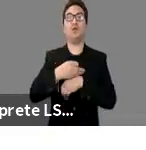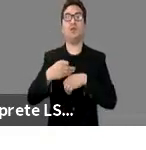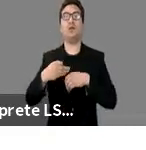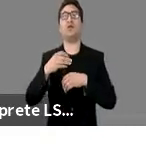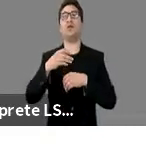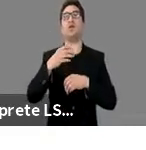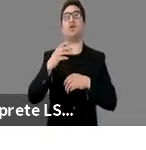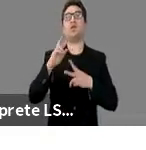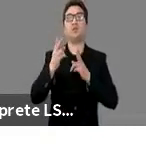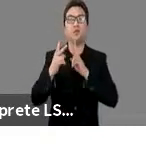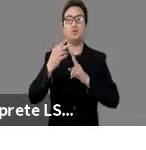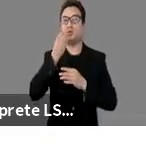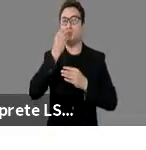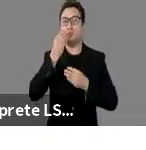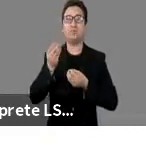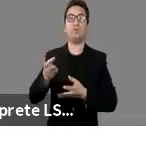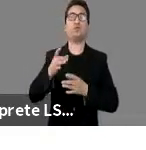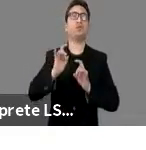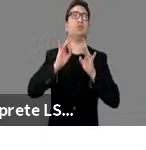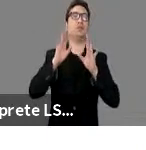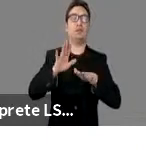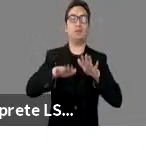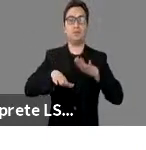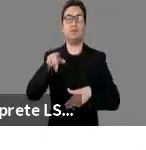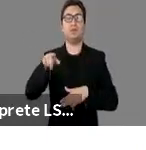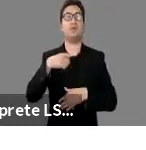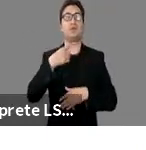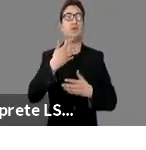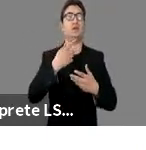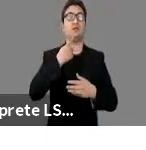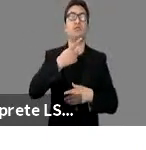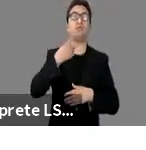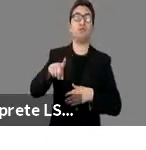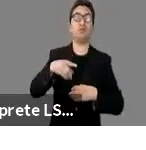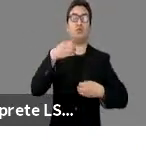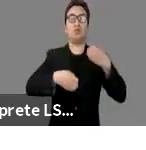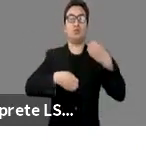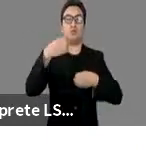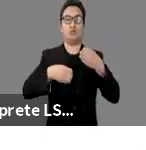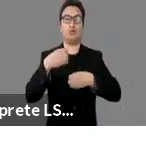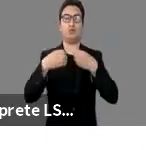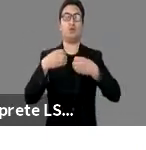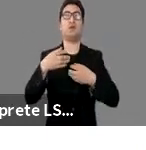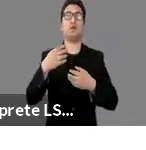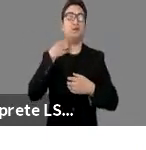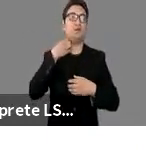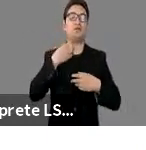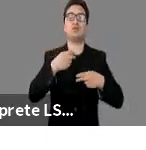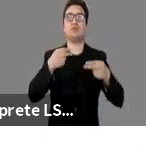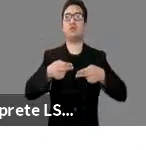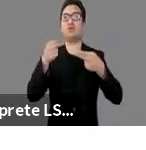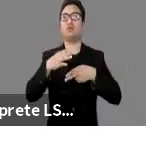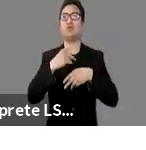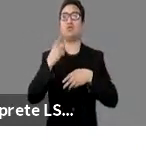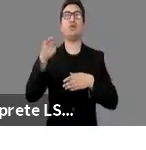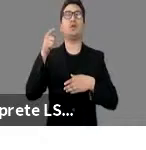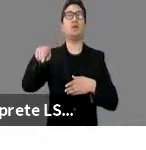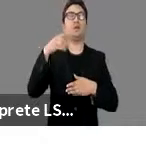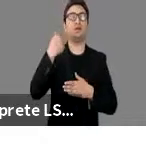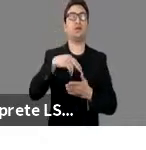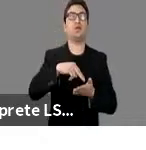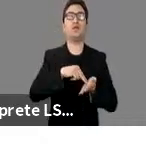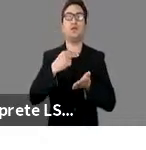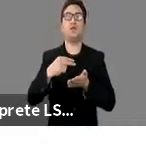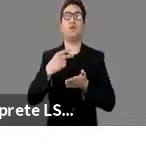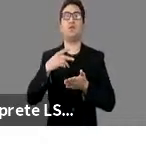comer y sin embargo estaba demandando un juicio ejecutivo mercantil por la firma supuestamente de un